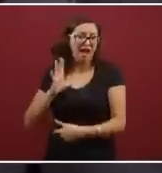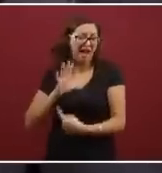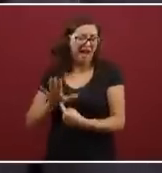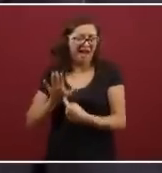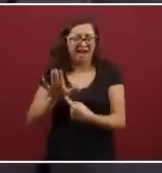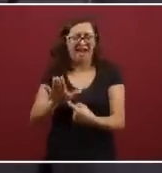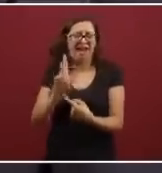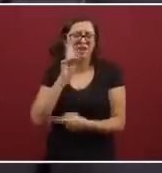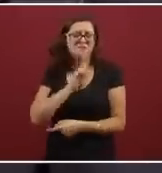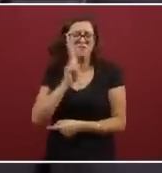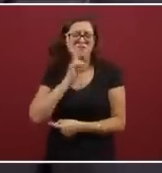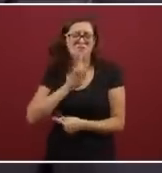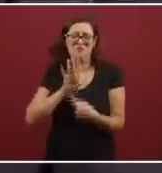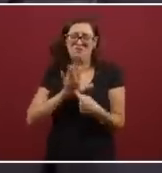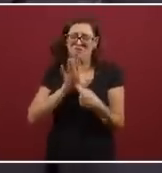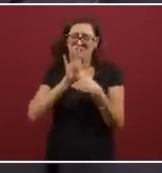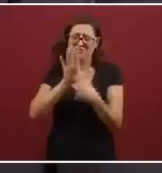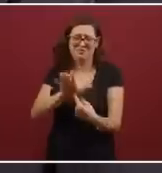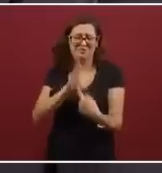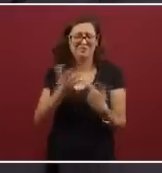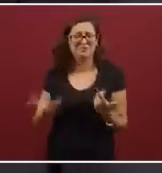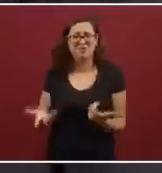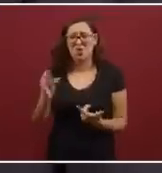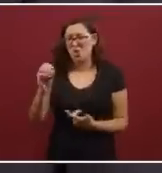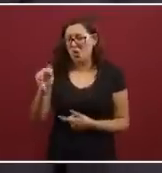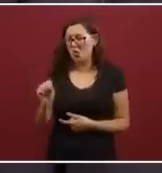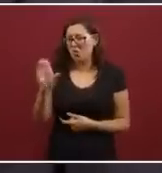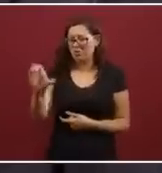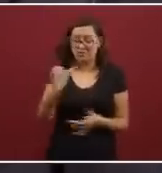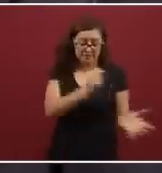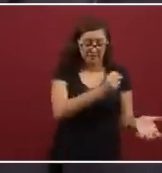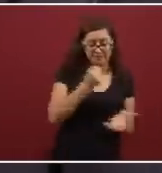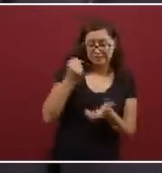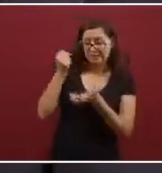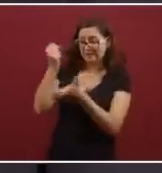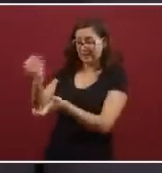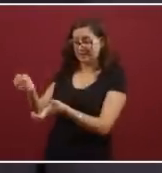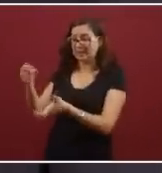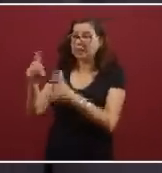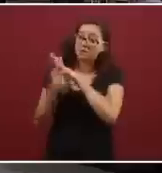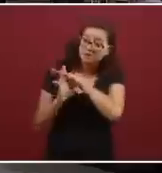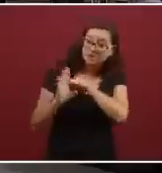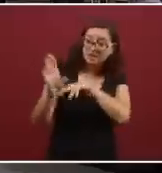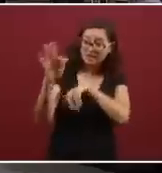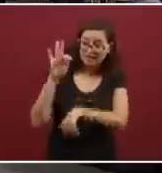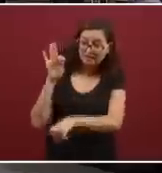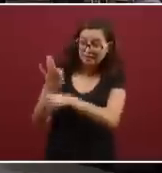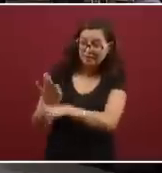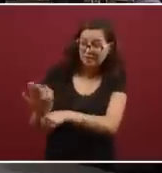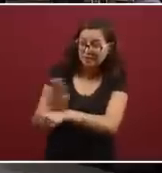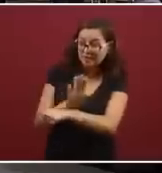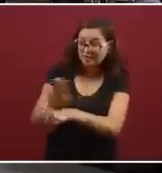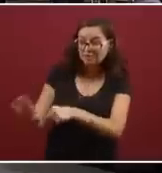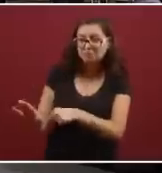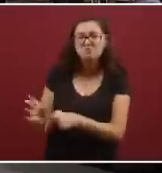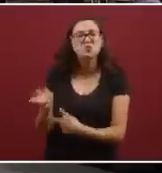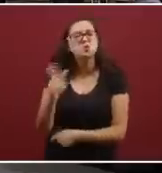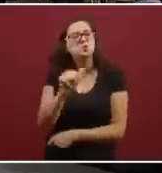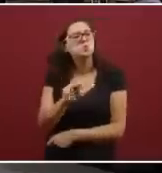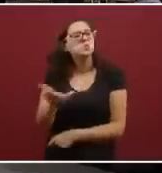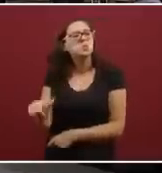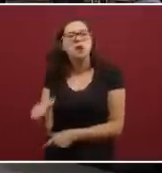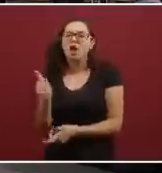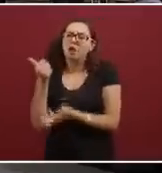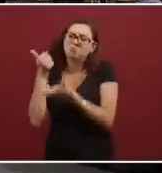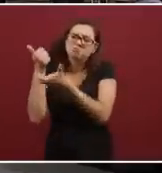se entregó a organizaciones para beneficiar a migrantes y no llegó el dinero a